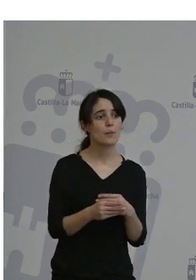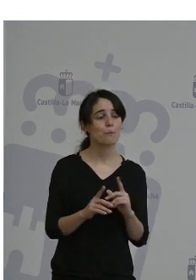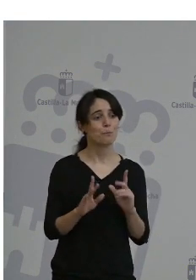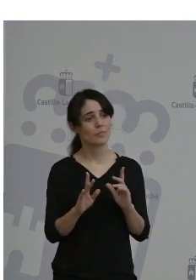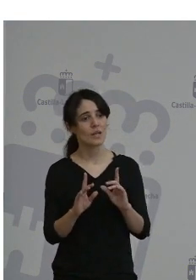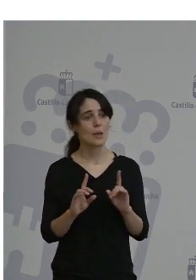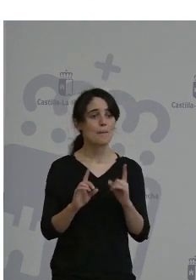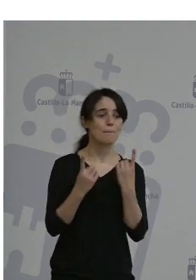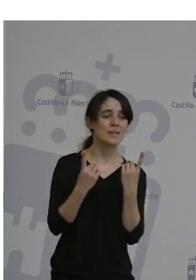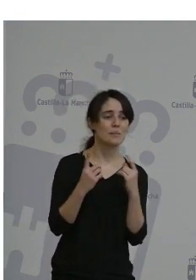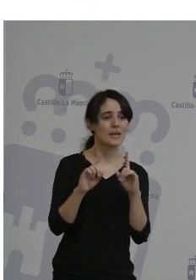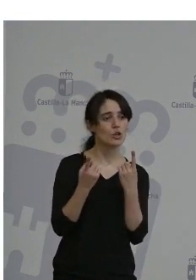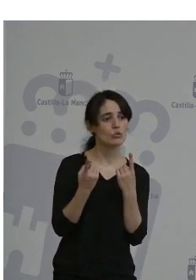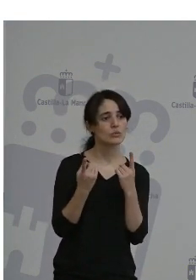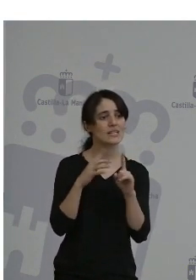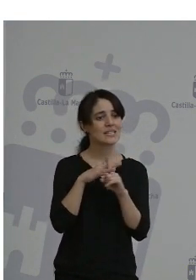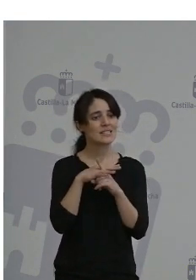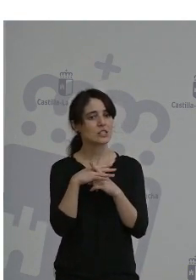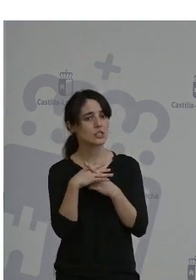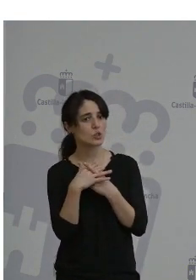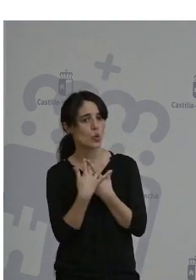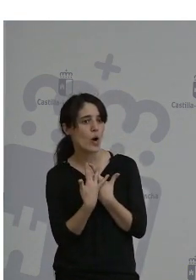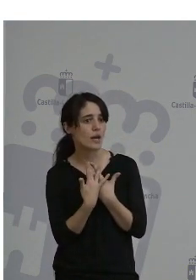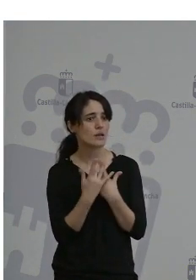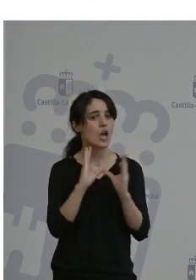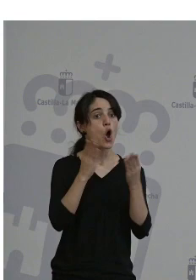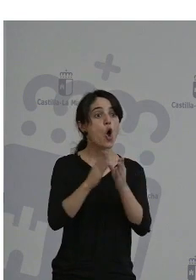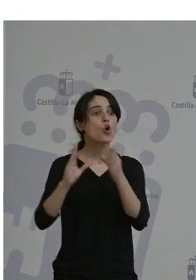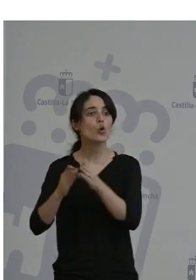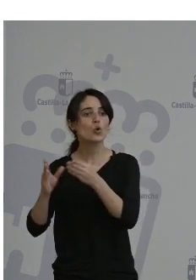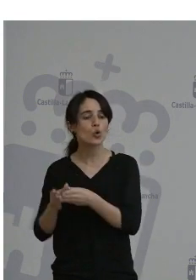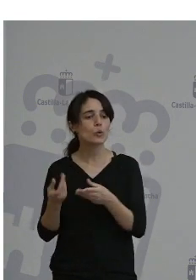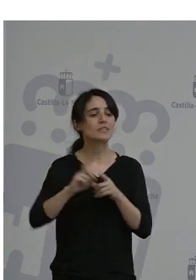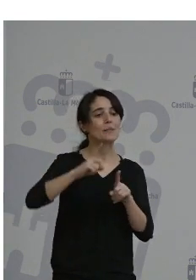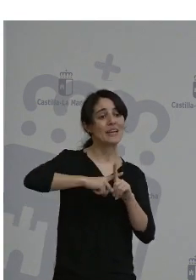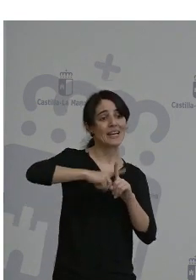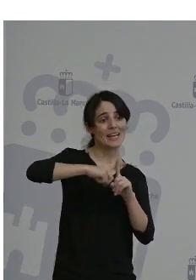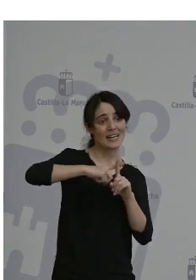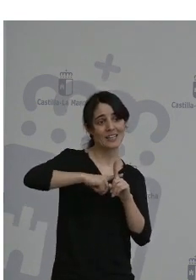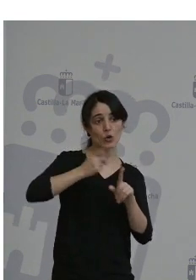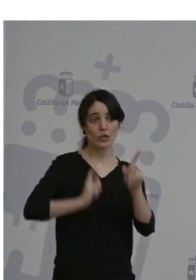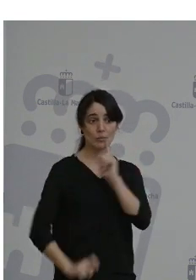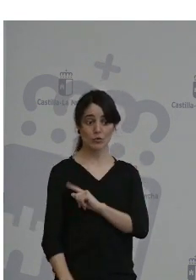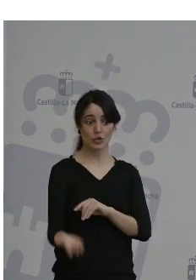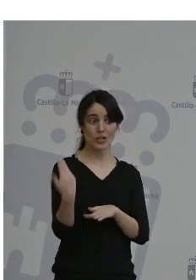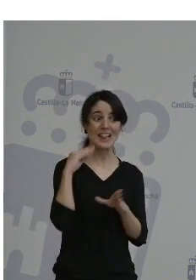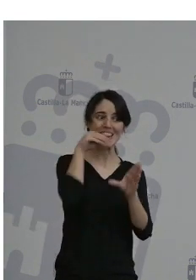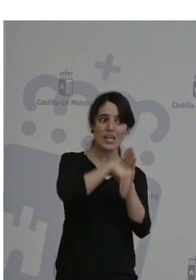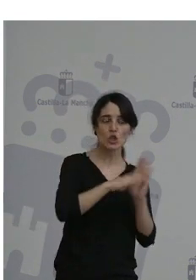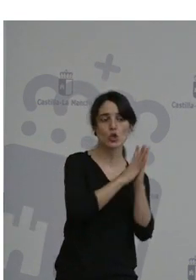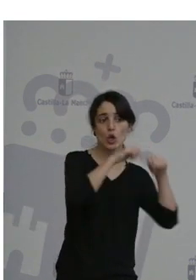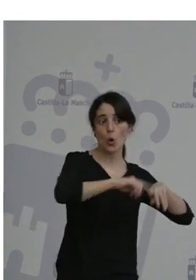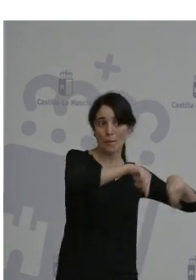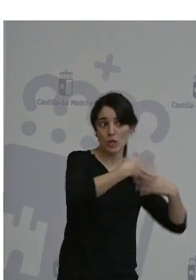correspondiente encuadramiento en el que nos hayamos inmersos de los grupos y categorías profesionales del anterior Convenio Único del Personal